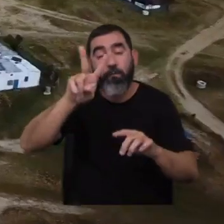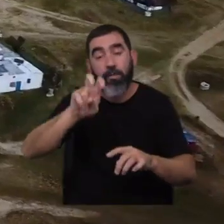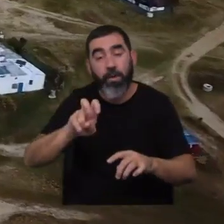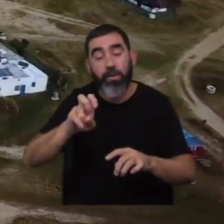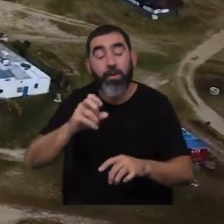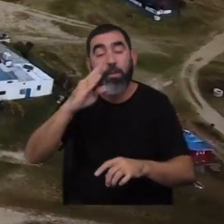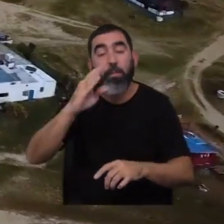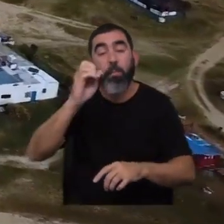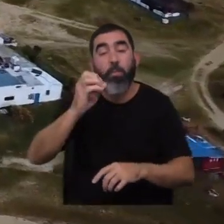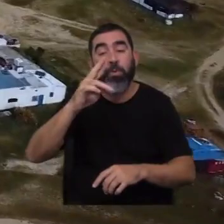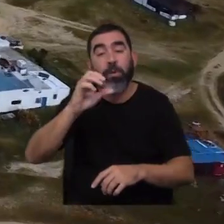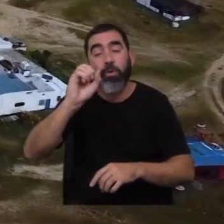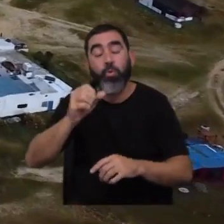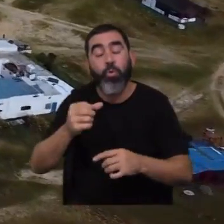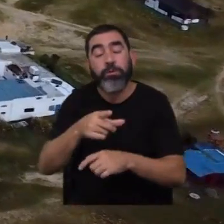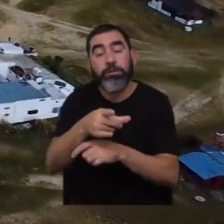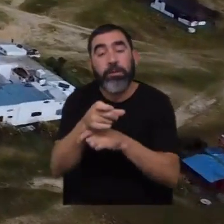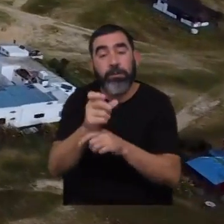Teresa.